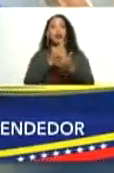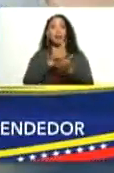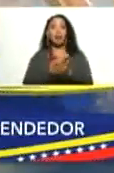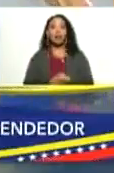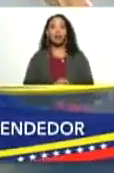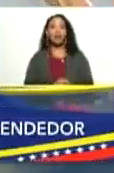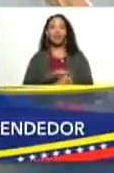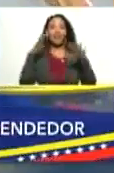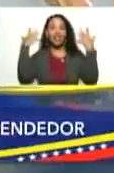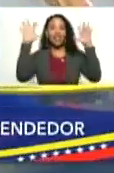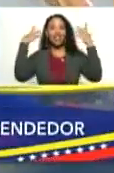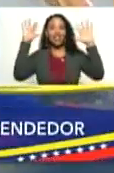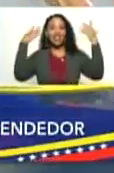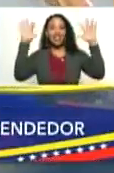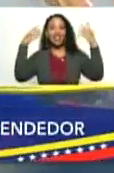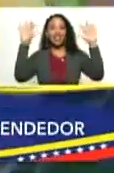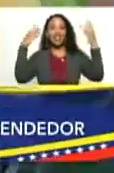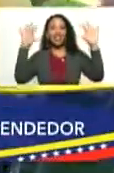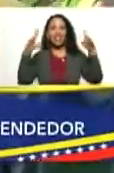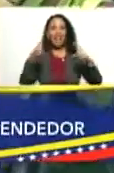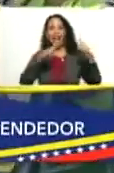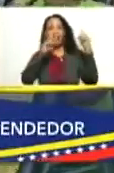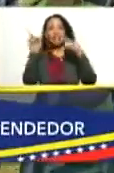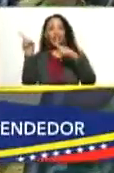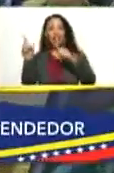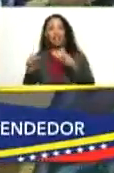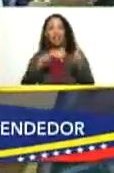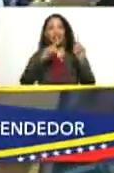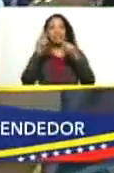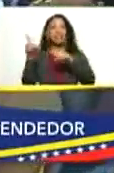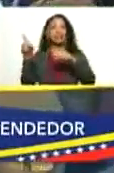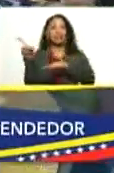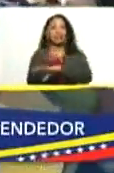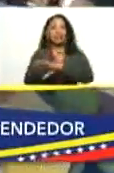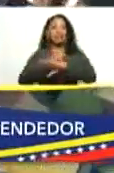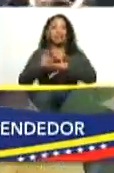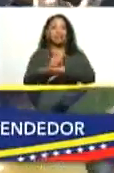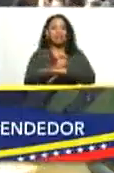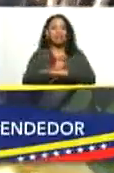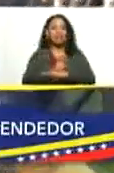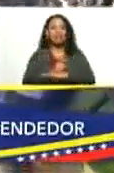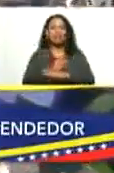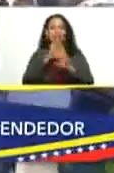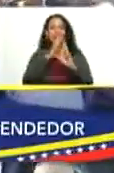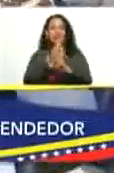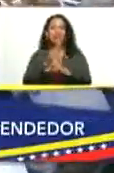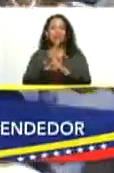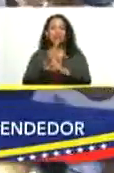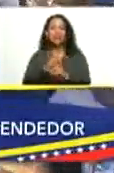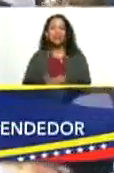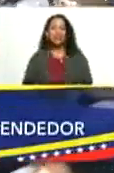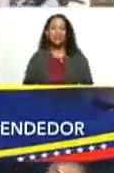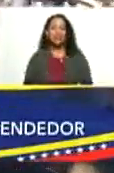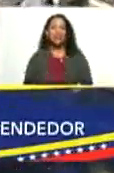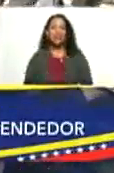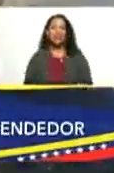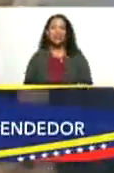un aplauso, vale. Así, así, así es que se contesta.